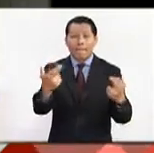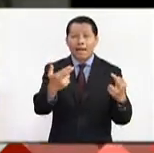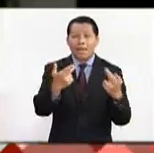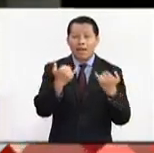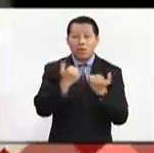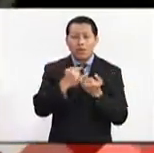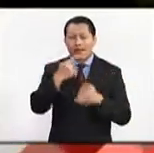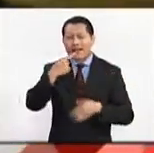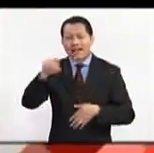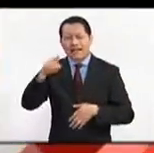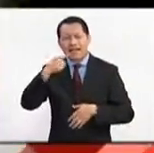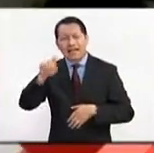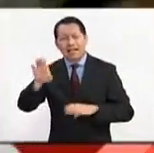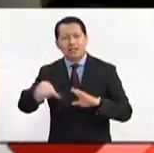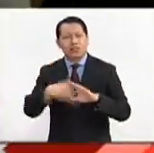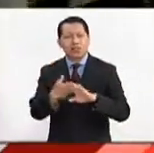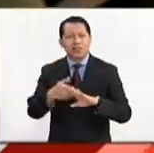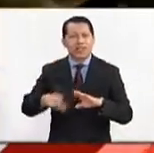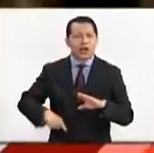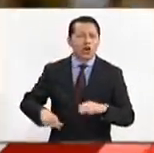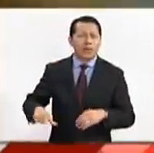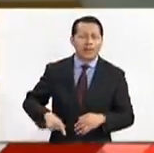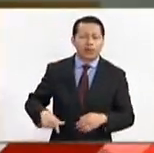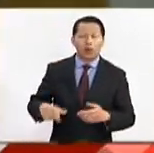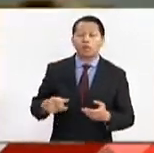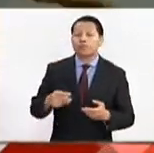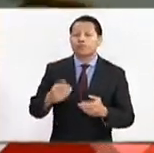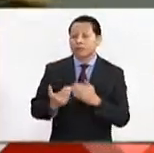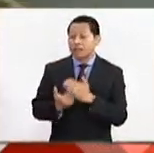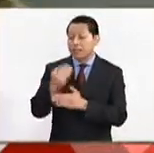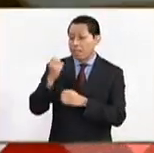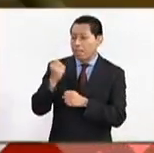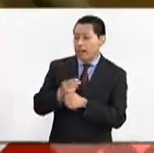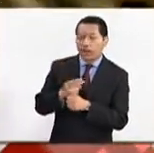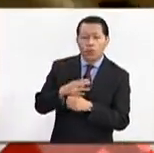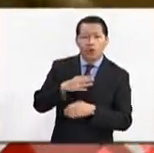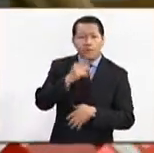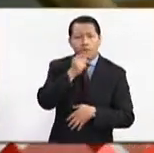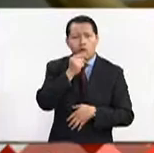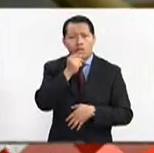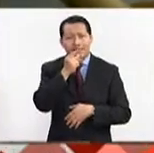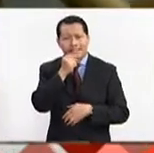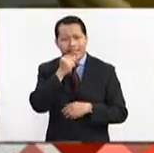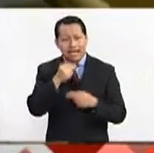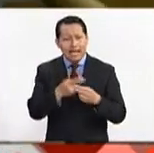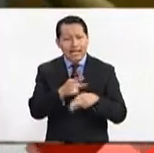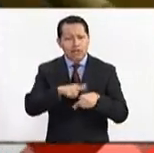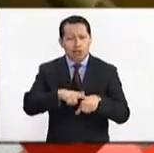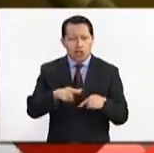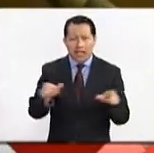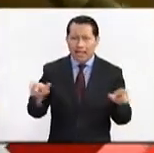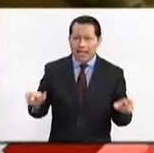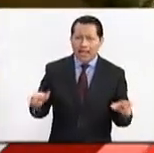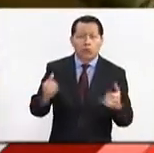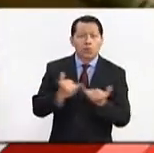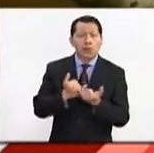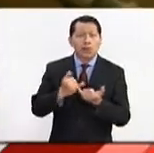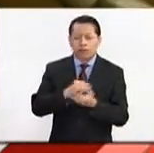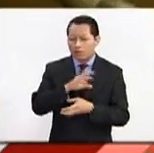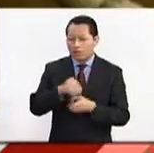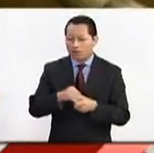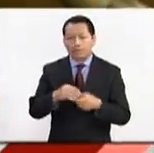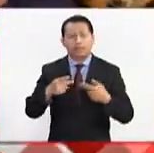de quejas contra el gobierno. Desde temprano, elementos de la Policía Nacional y de la Guardia Civil Española impedían